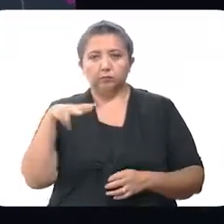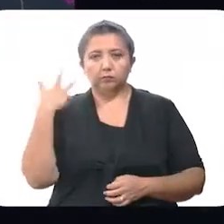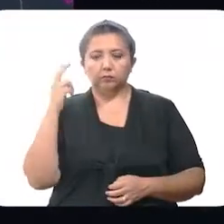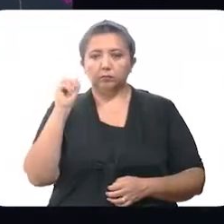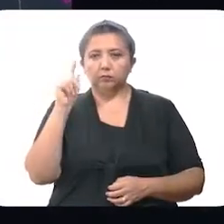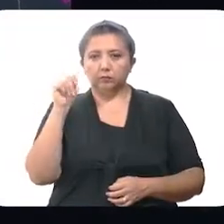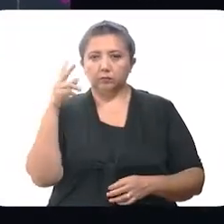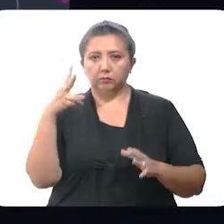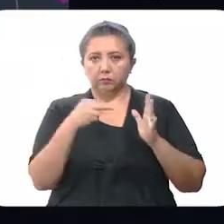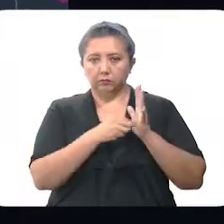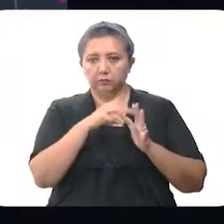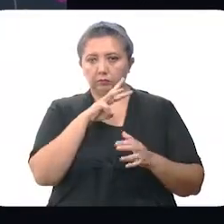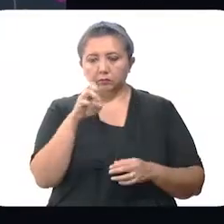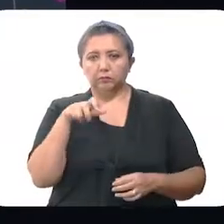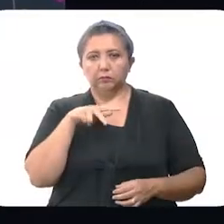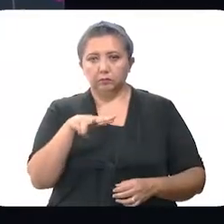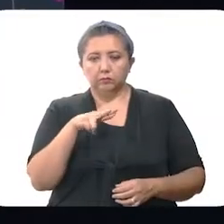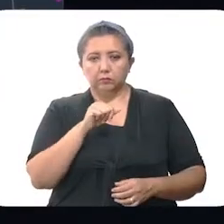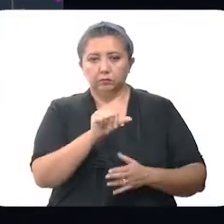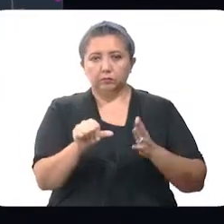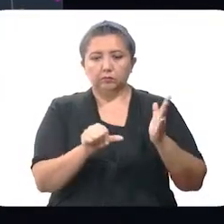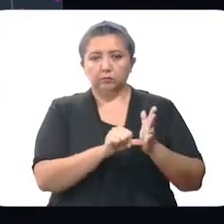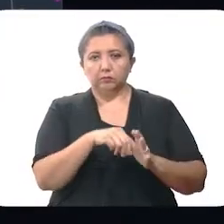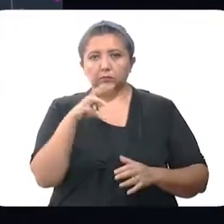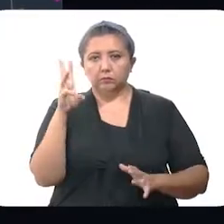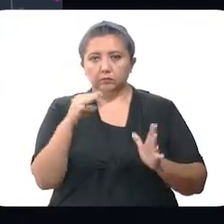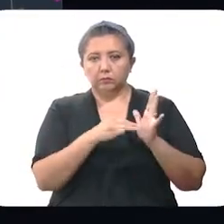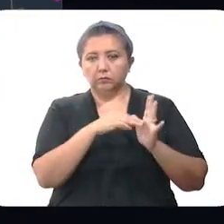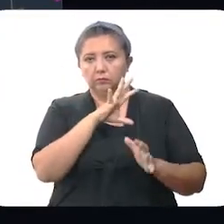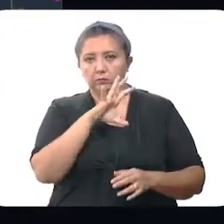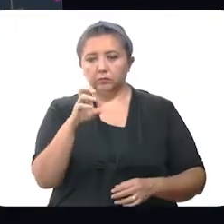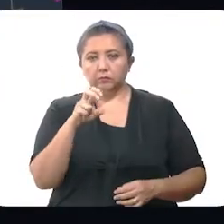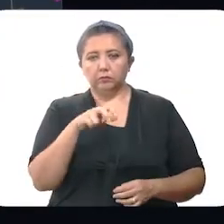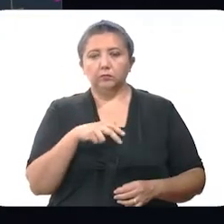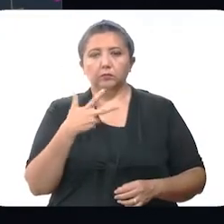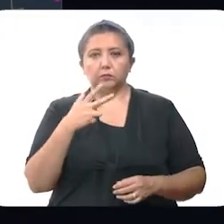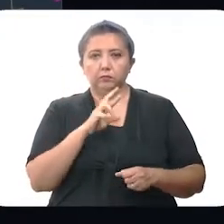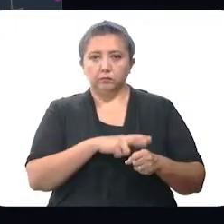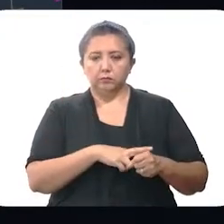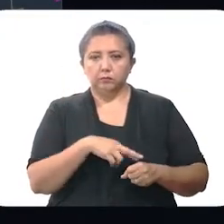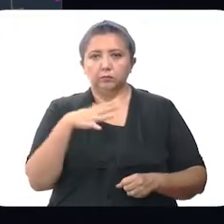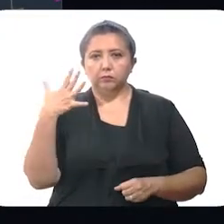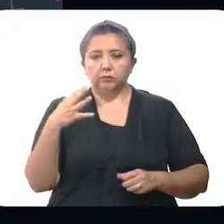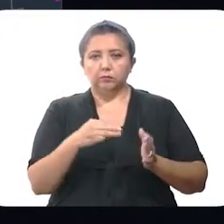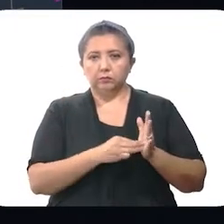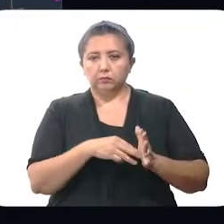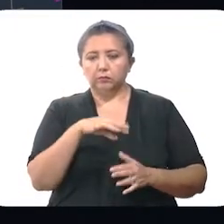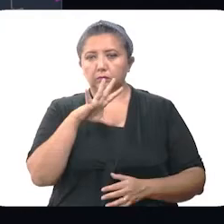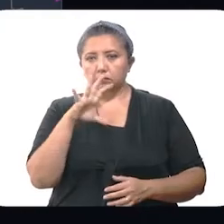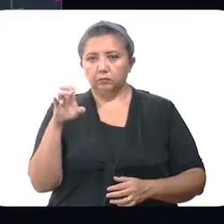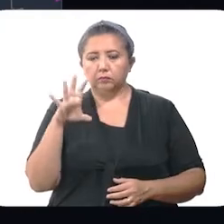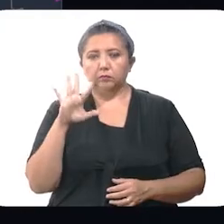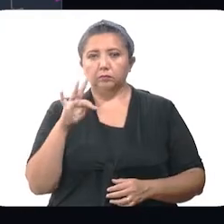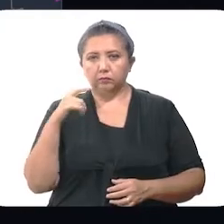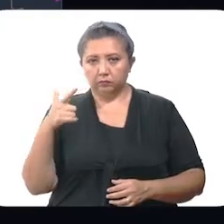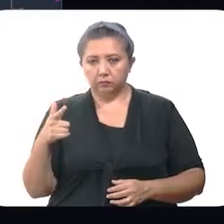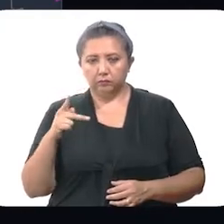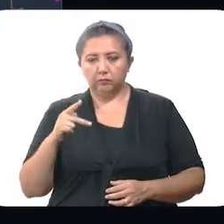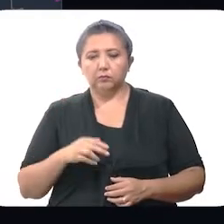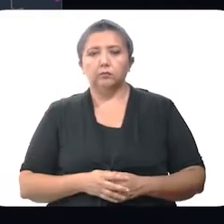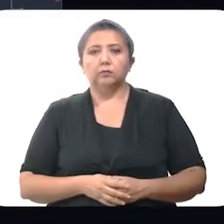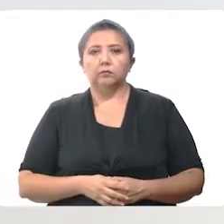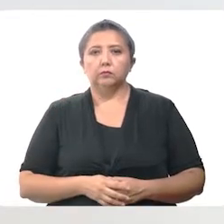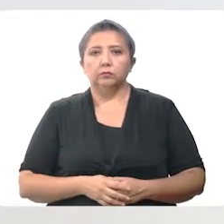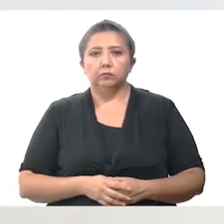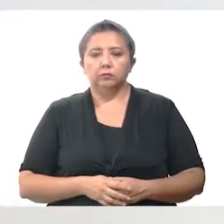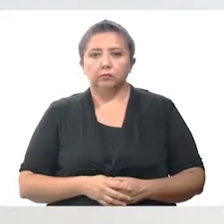oriente, 2.318 en la zona centro, 3.503 en la zona sur, 5.547 en la zona